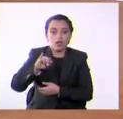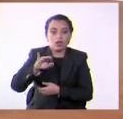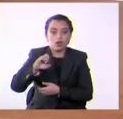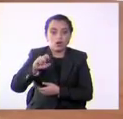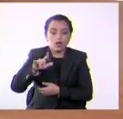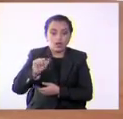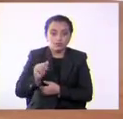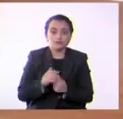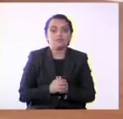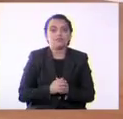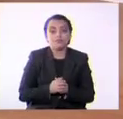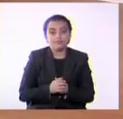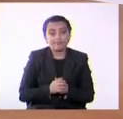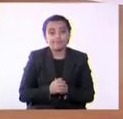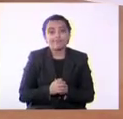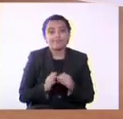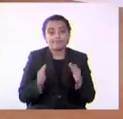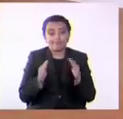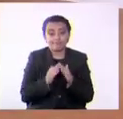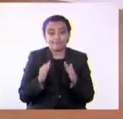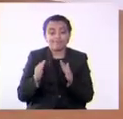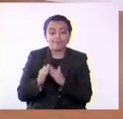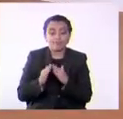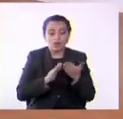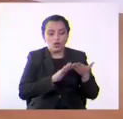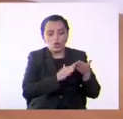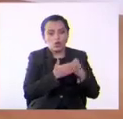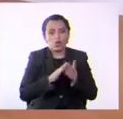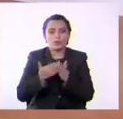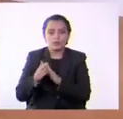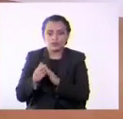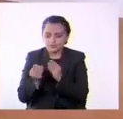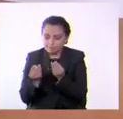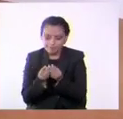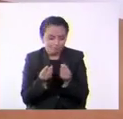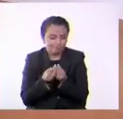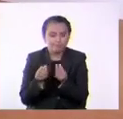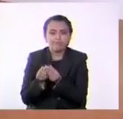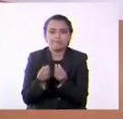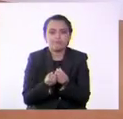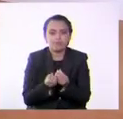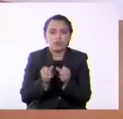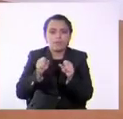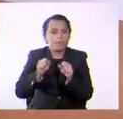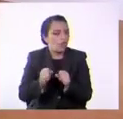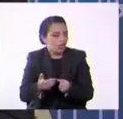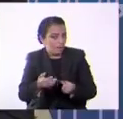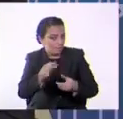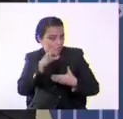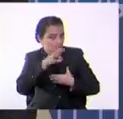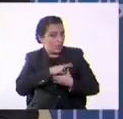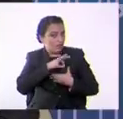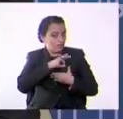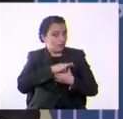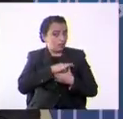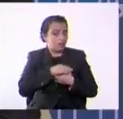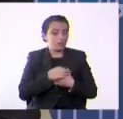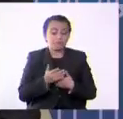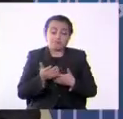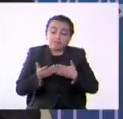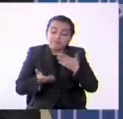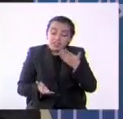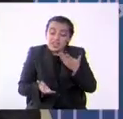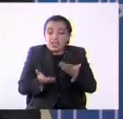viviendas. Ahora bien, ¿las comunidades podrían generar algún tipo de beneficio? Posiblemente.